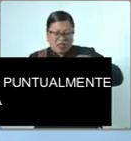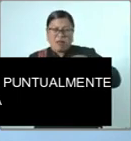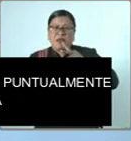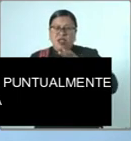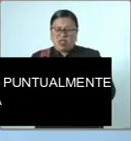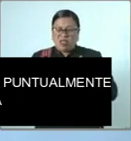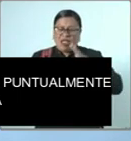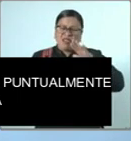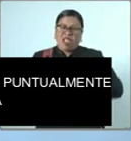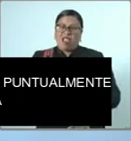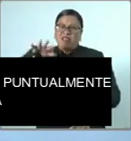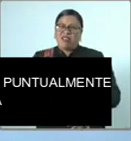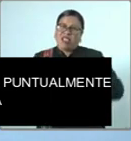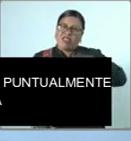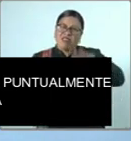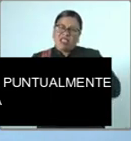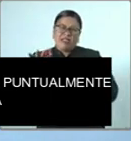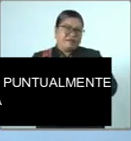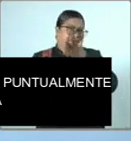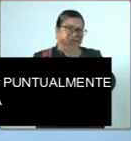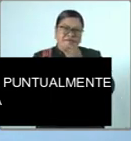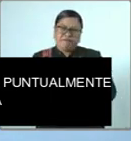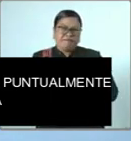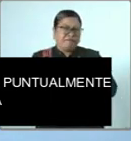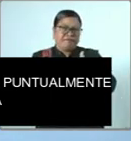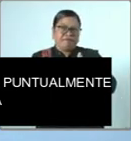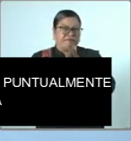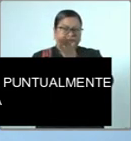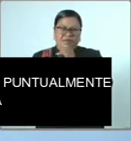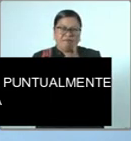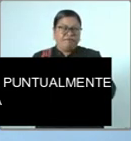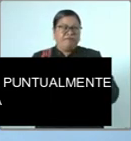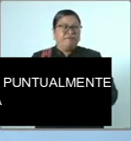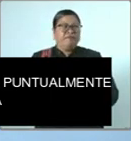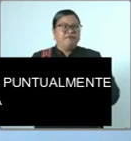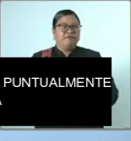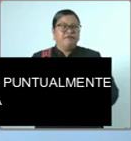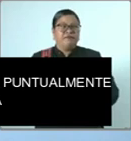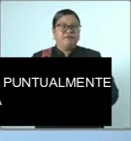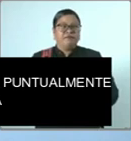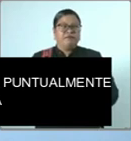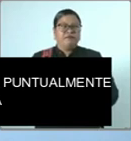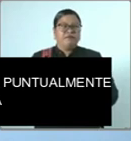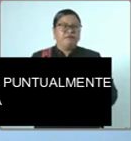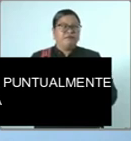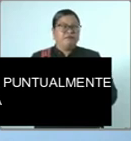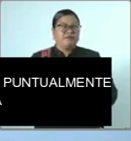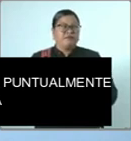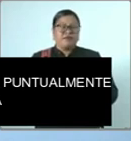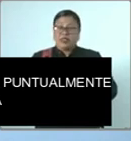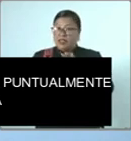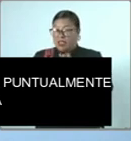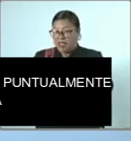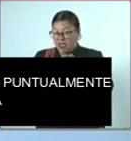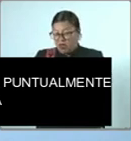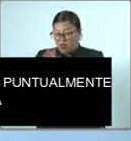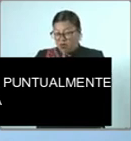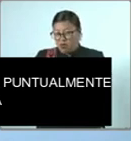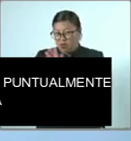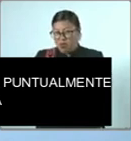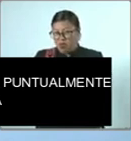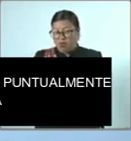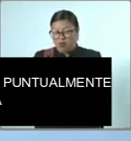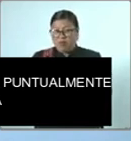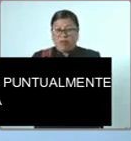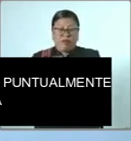chicloso, no hay manera de poder pasar. ¿La que sigue? En cuanto a la cuestión de la energía eléctrica, señor gobernador,